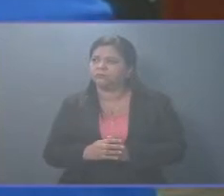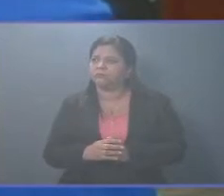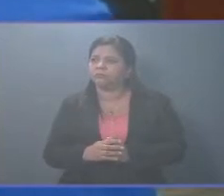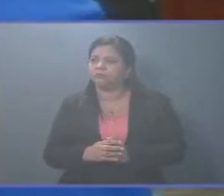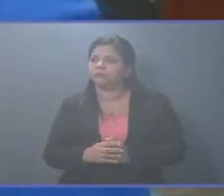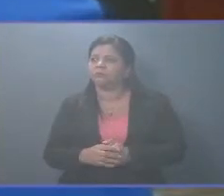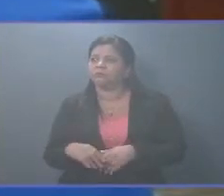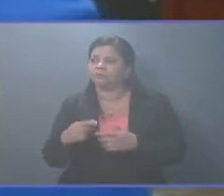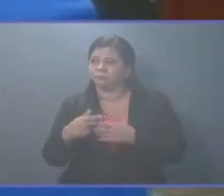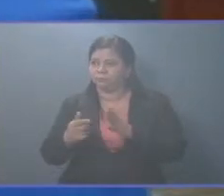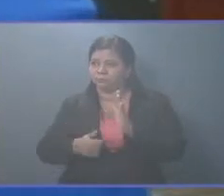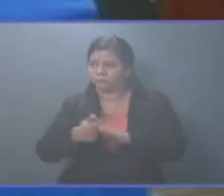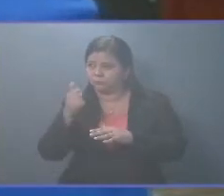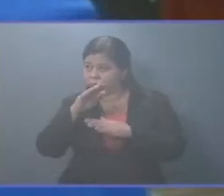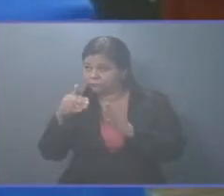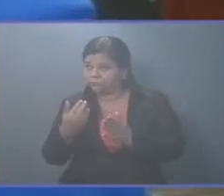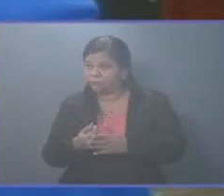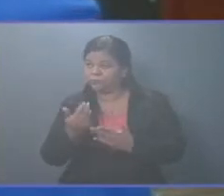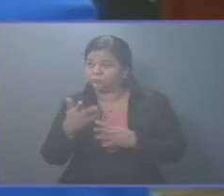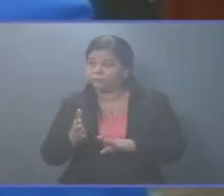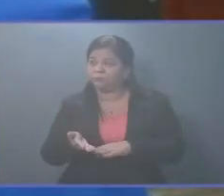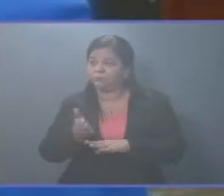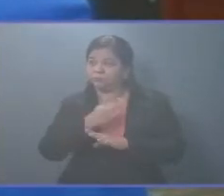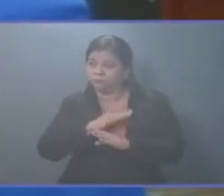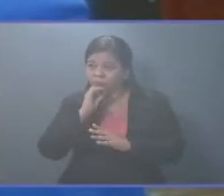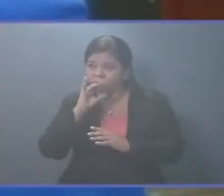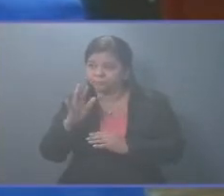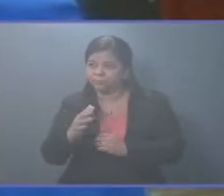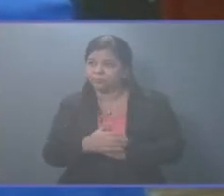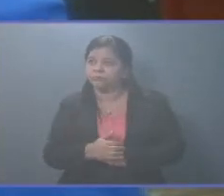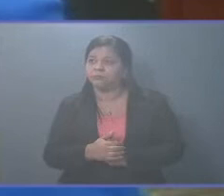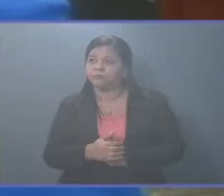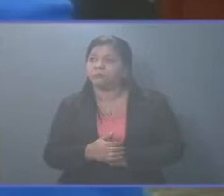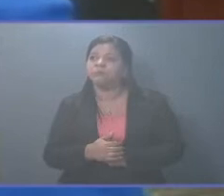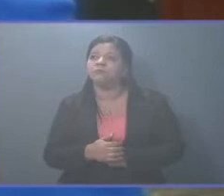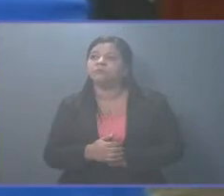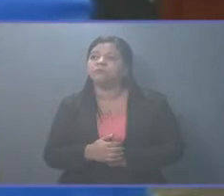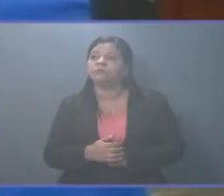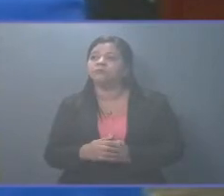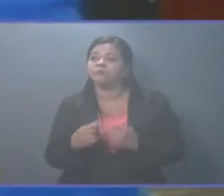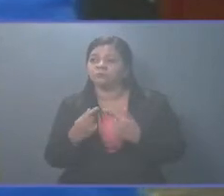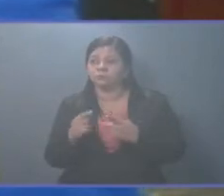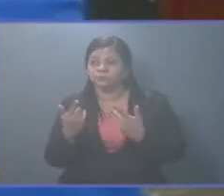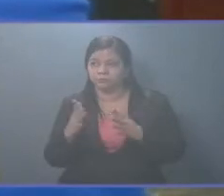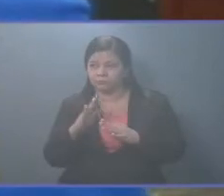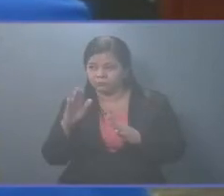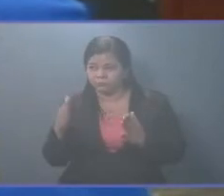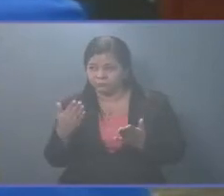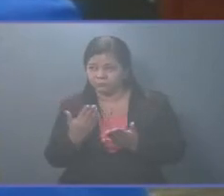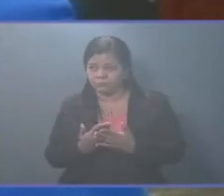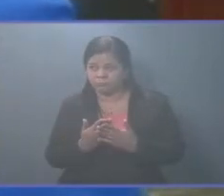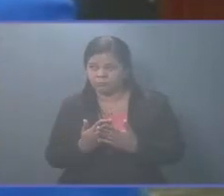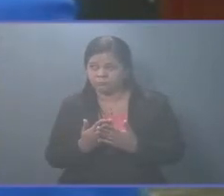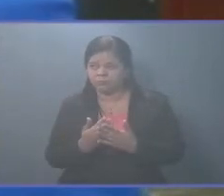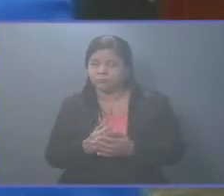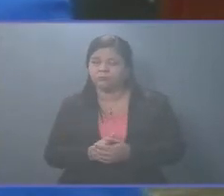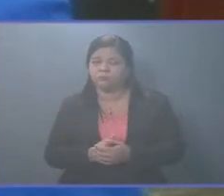nos coordina y la que nos convoca, ¿no? Y lo otro, creo que había un punto